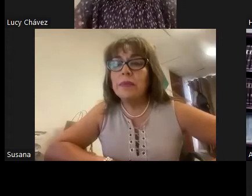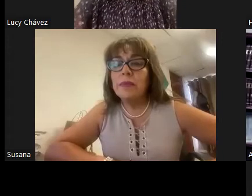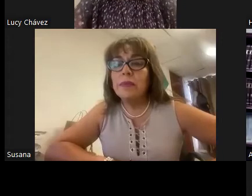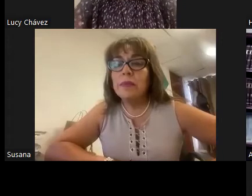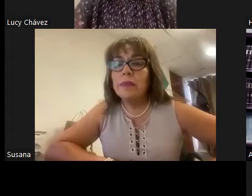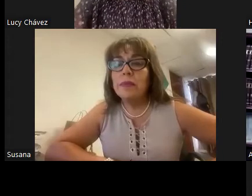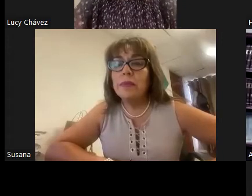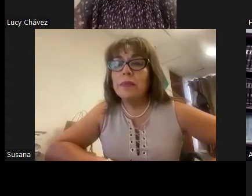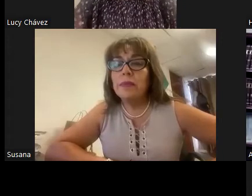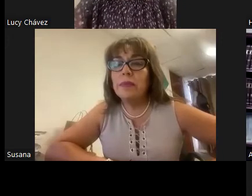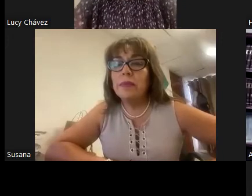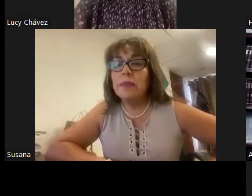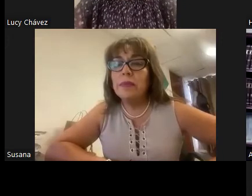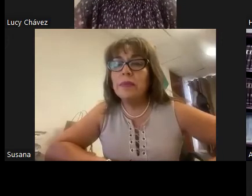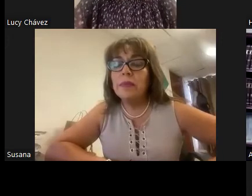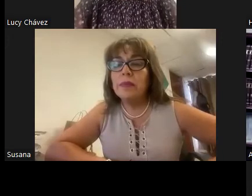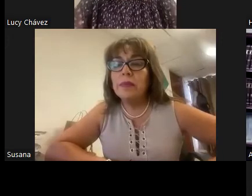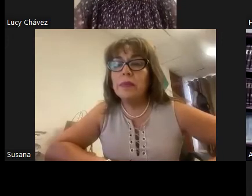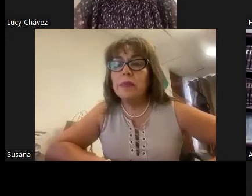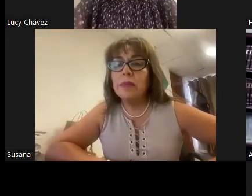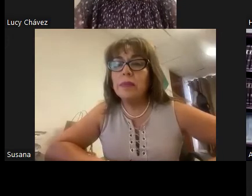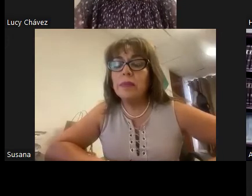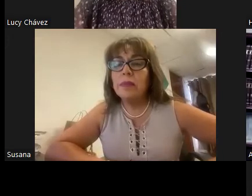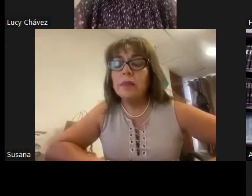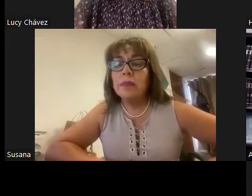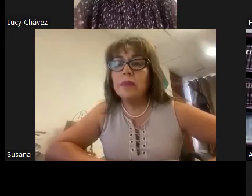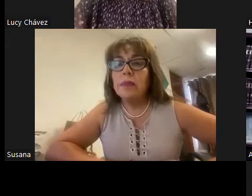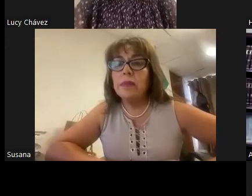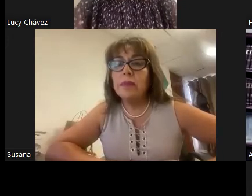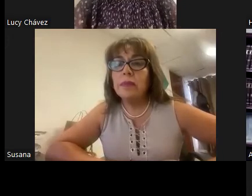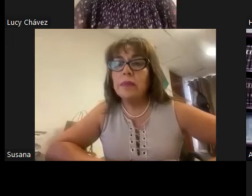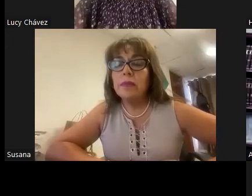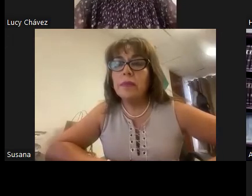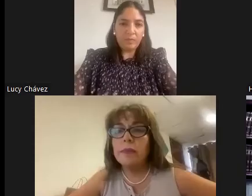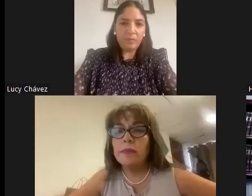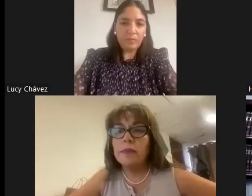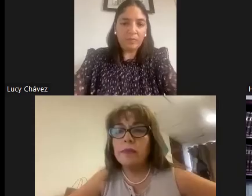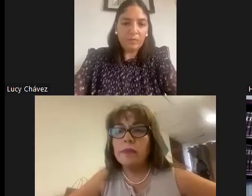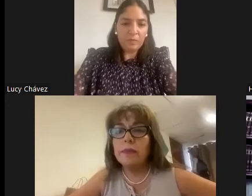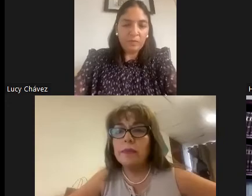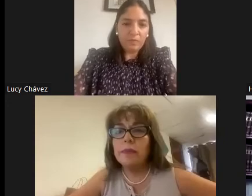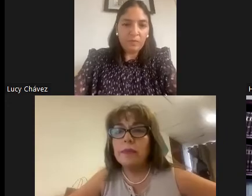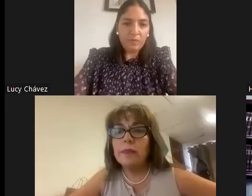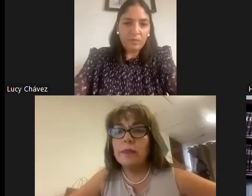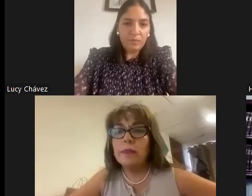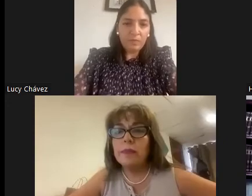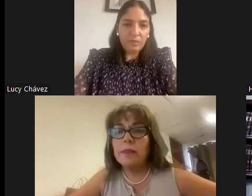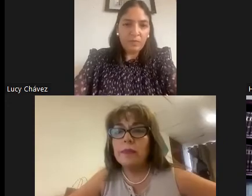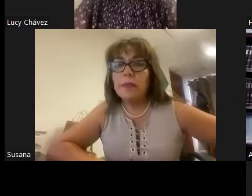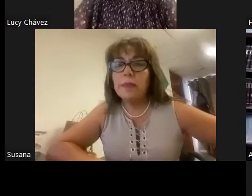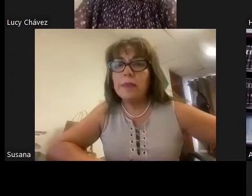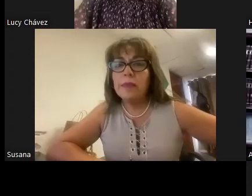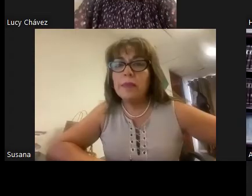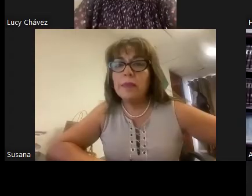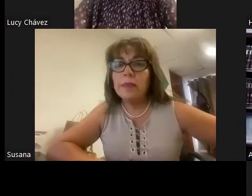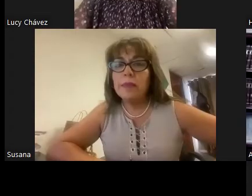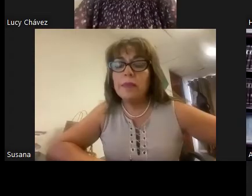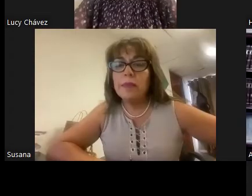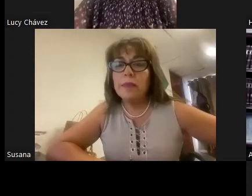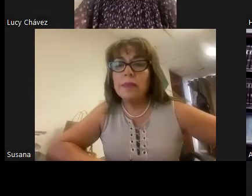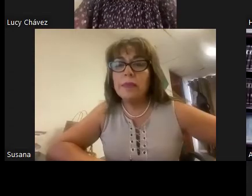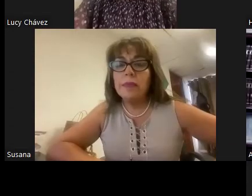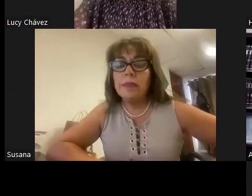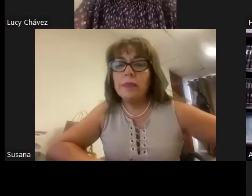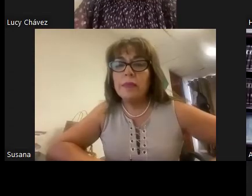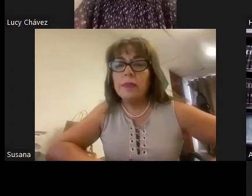coordinación. Es cuanto. Muchas gracias. Se concede ahora la palabra al licenciado Baños Lozada, oficial mayor